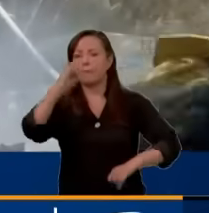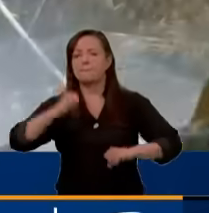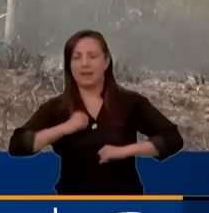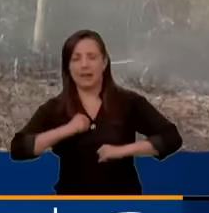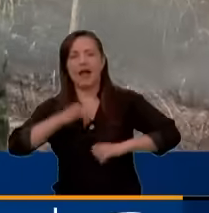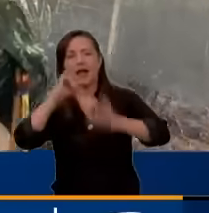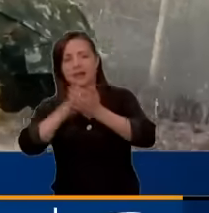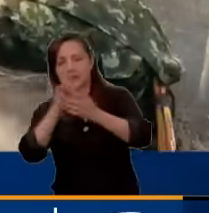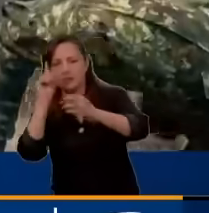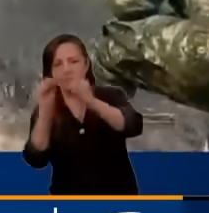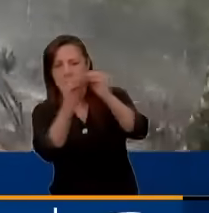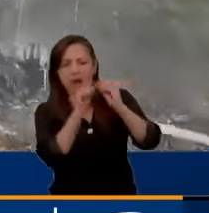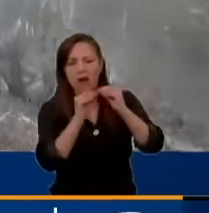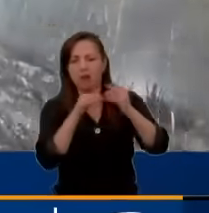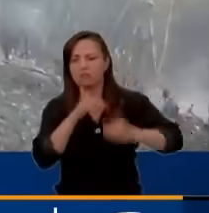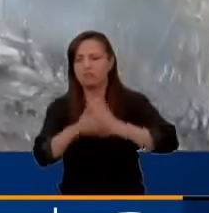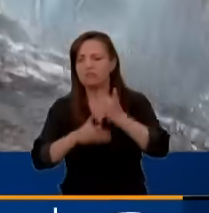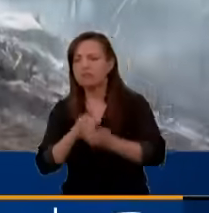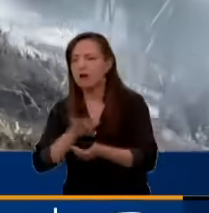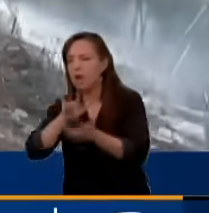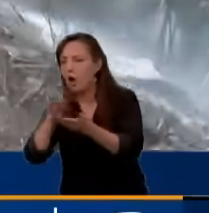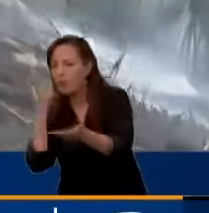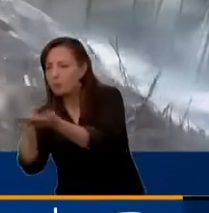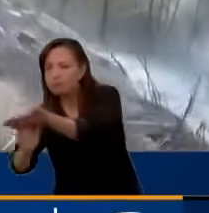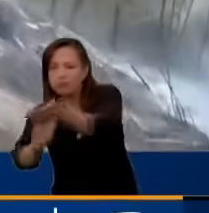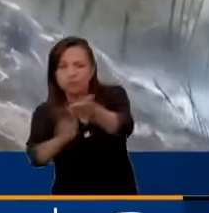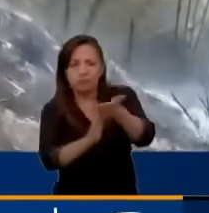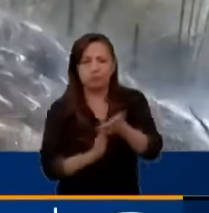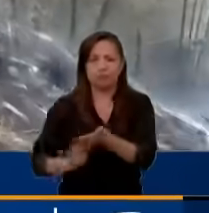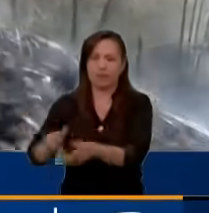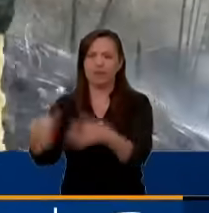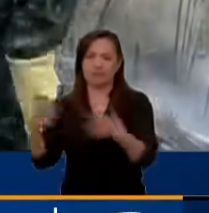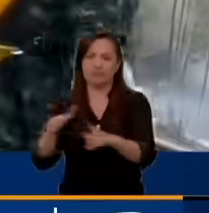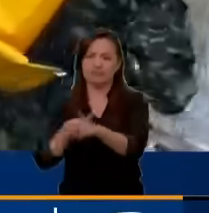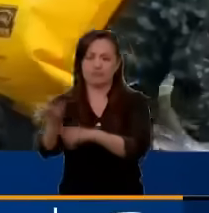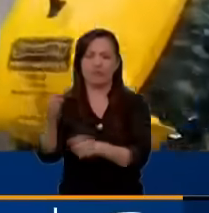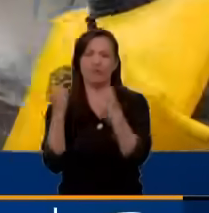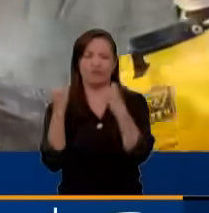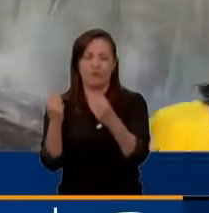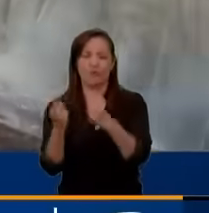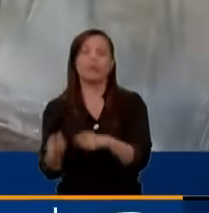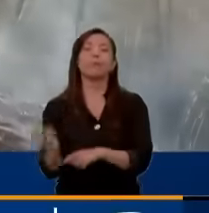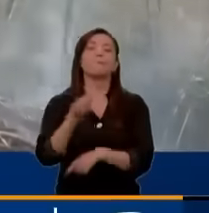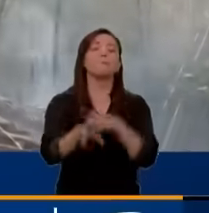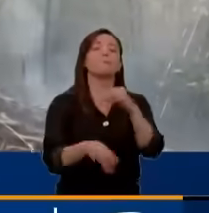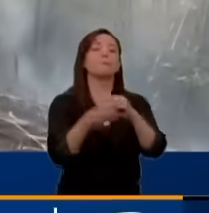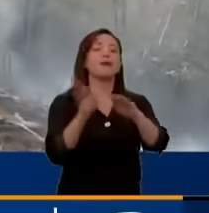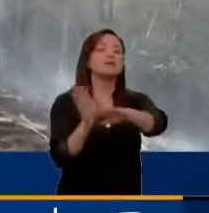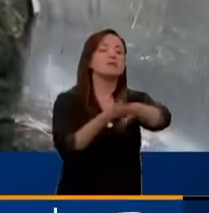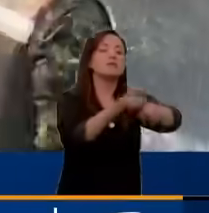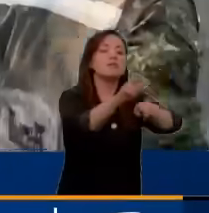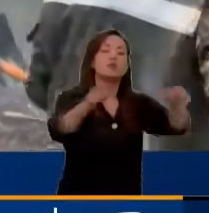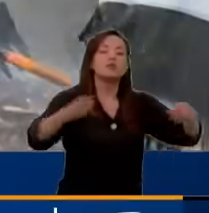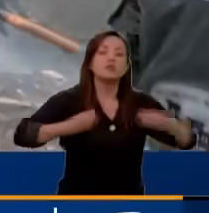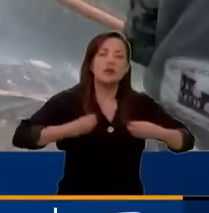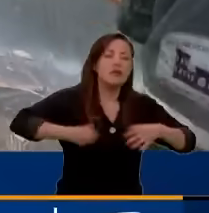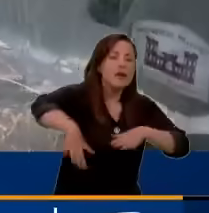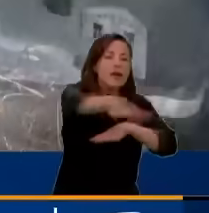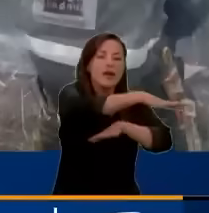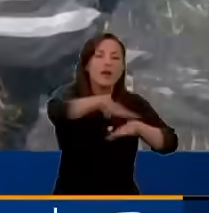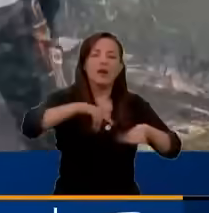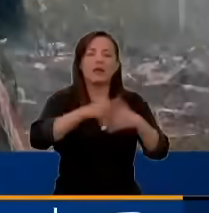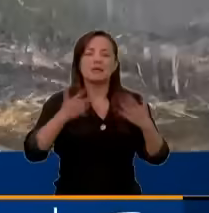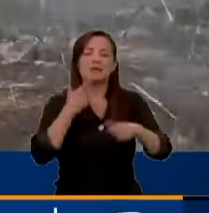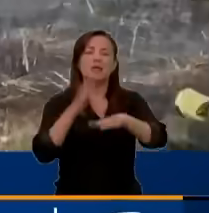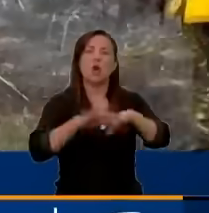hemos ido con Bambibug a solventar esa situación que ha sido muy fuerte. También hacemos un llamado a la comunidad. Hoy día, con